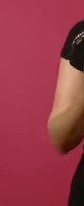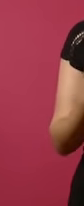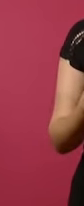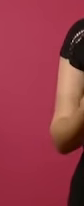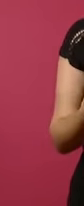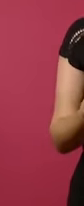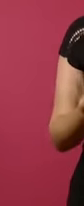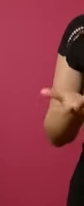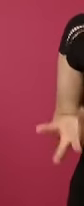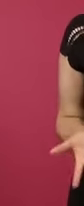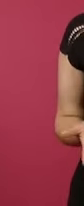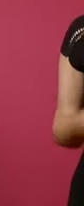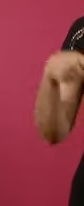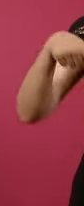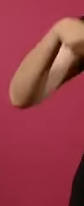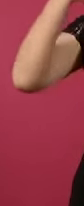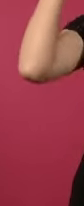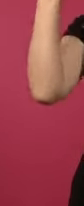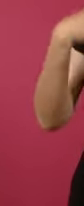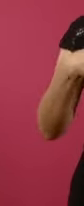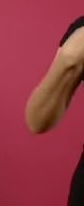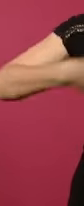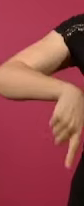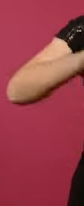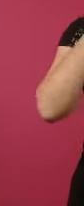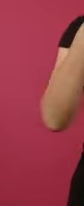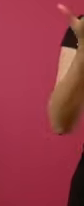como reserva en nuestro pueblo.